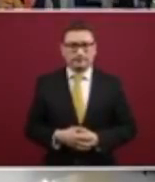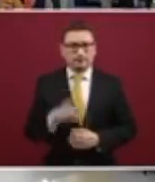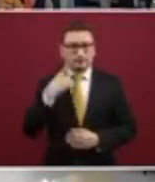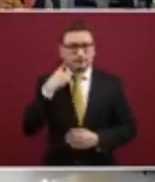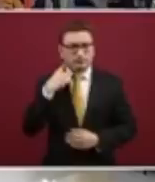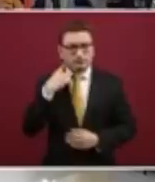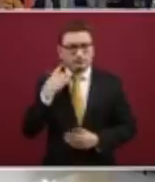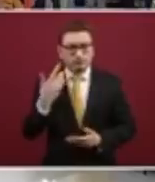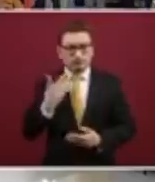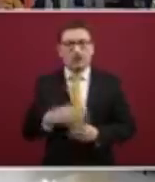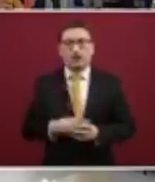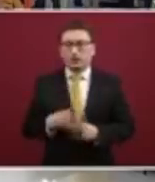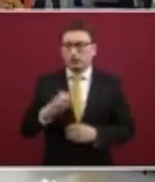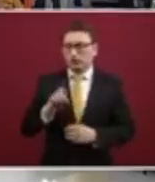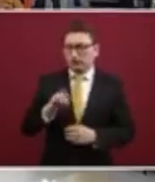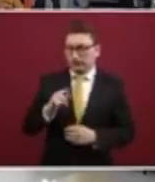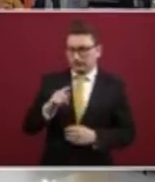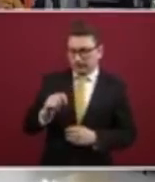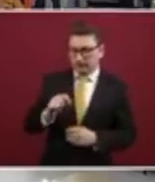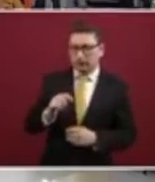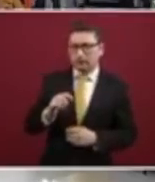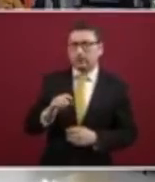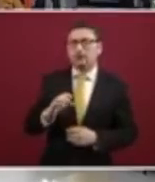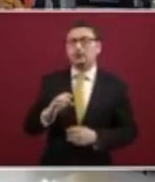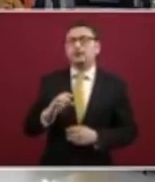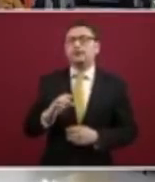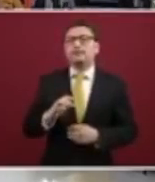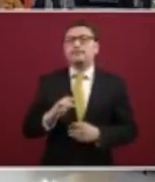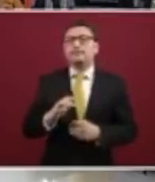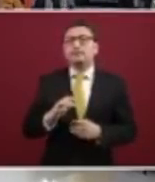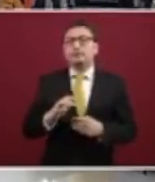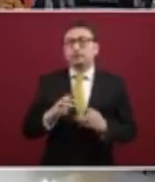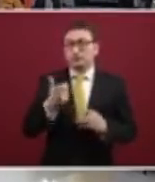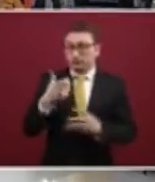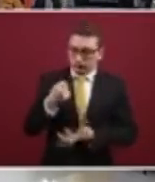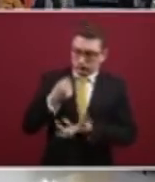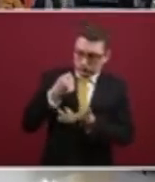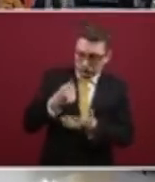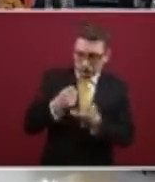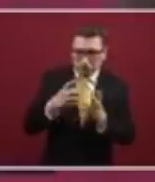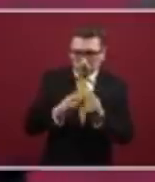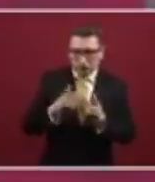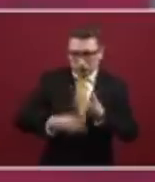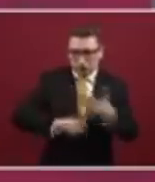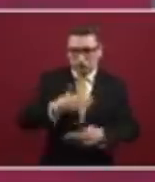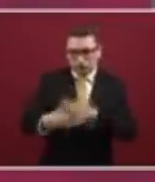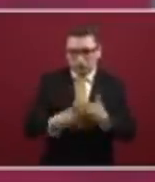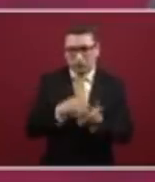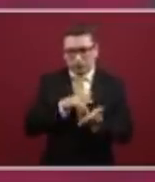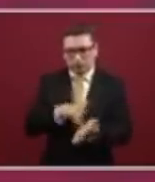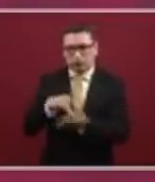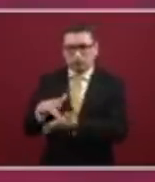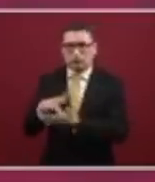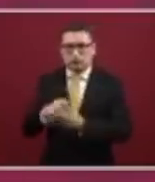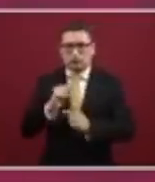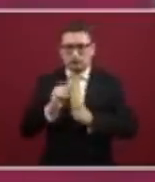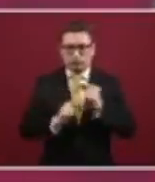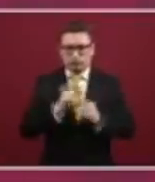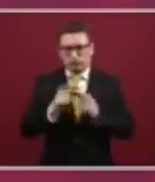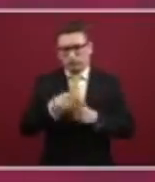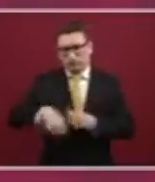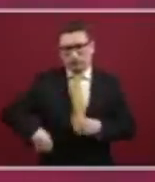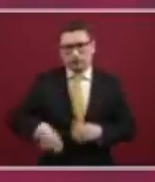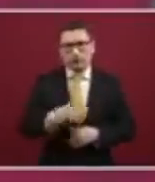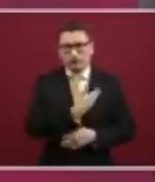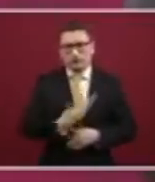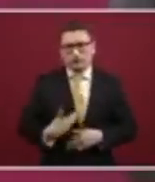Estamos trabajando con CONADIC. El presupuesto se va a aterrizar y se va a fortalecer y se va a ampliar acorde, como lo señalaba el presidente de